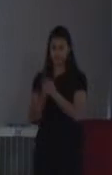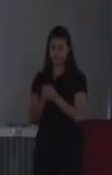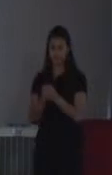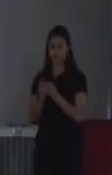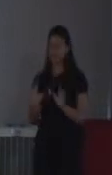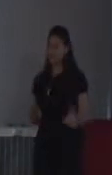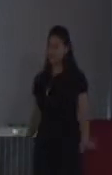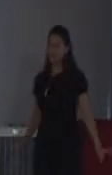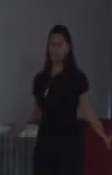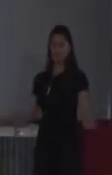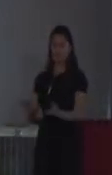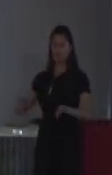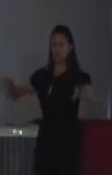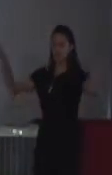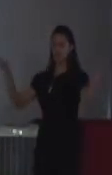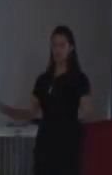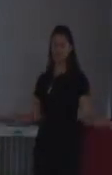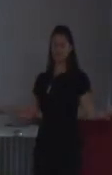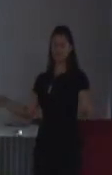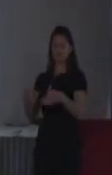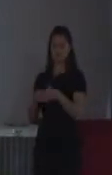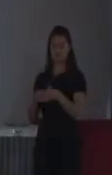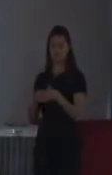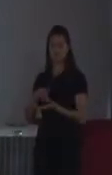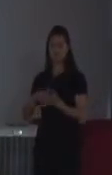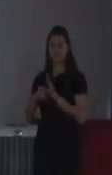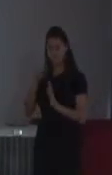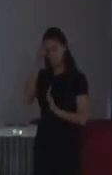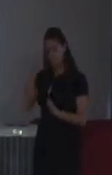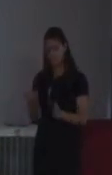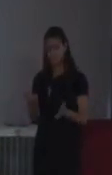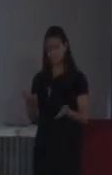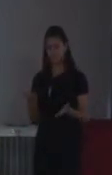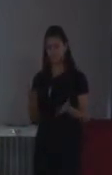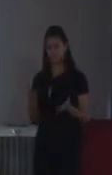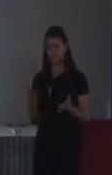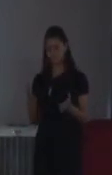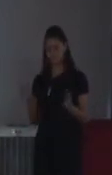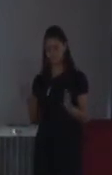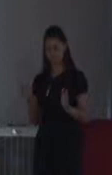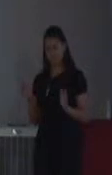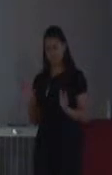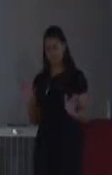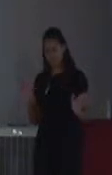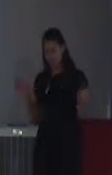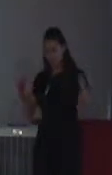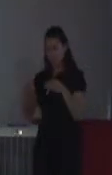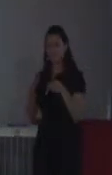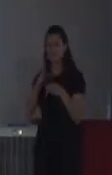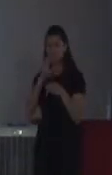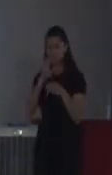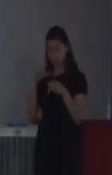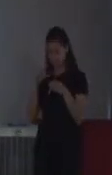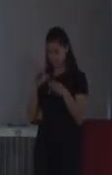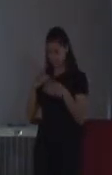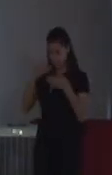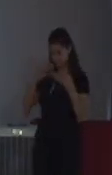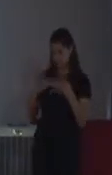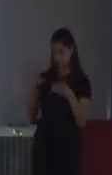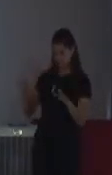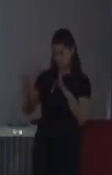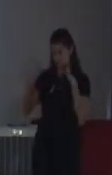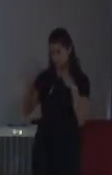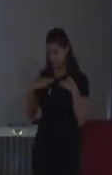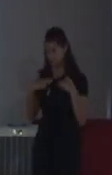inclusión que nos cobije a todos, porque si cobija a los que tenemos, digamos, algún tipo de discapacidad, seguramente va